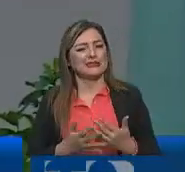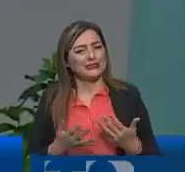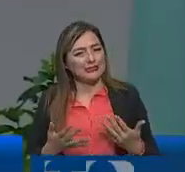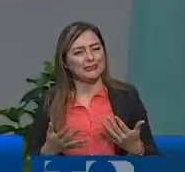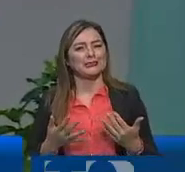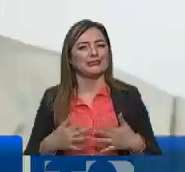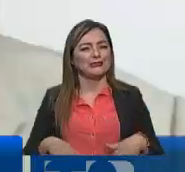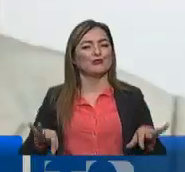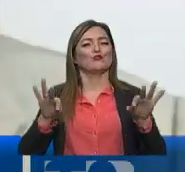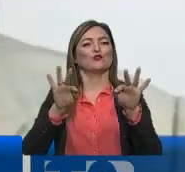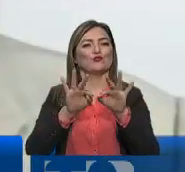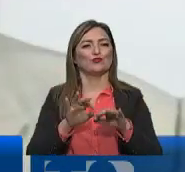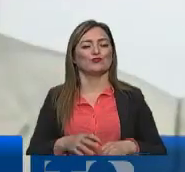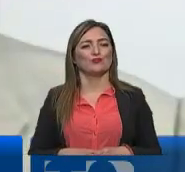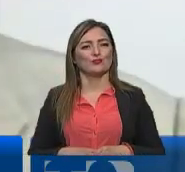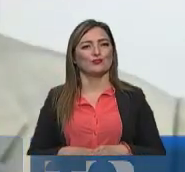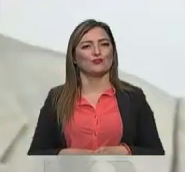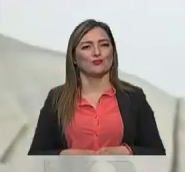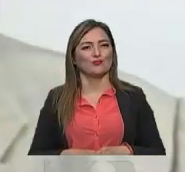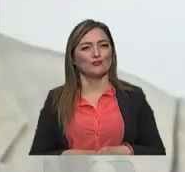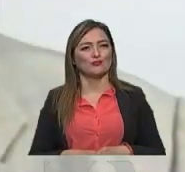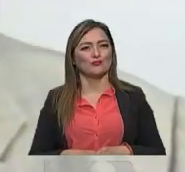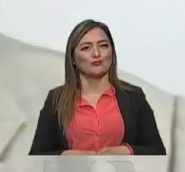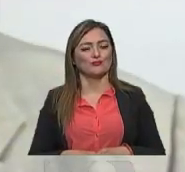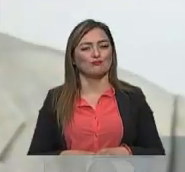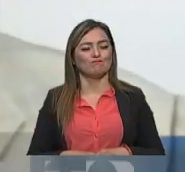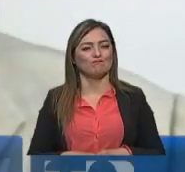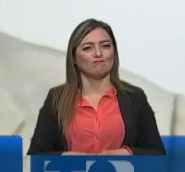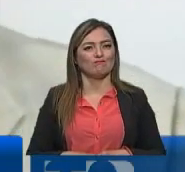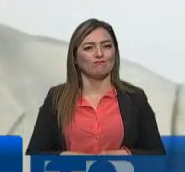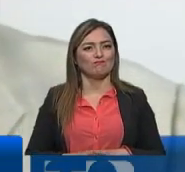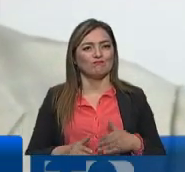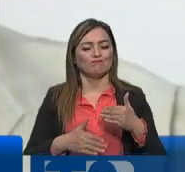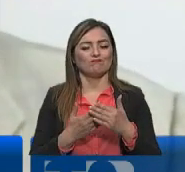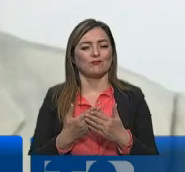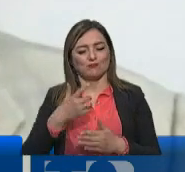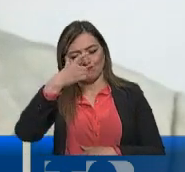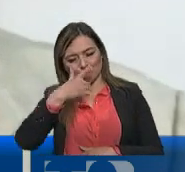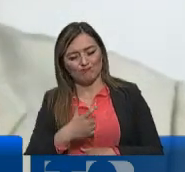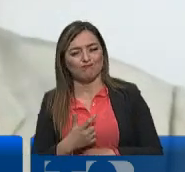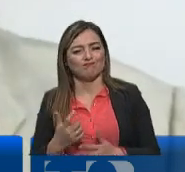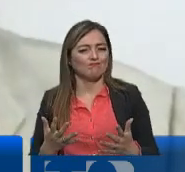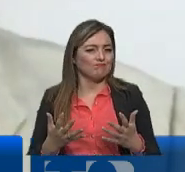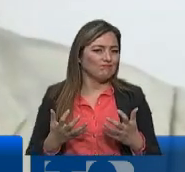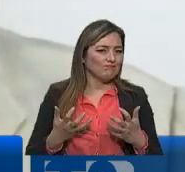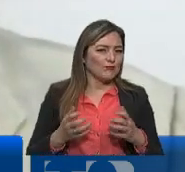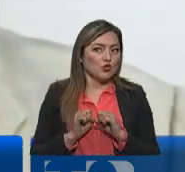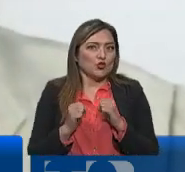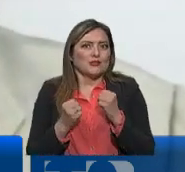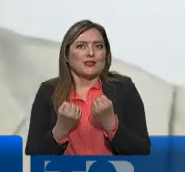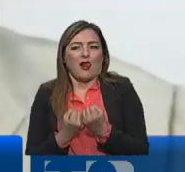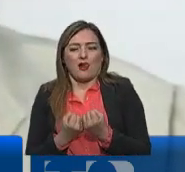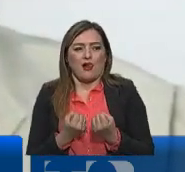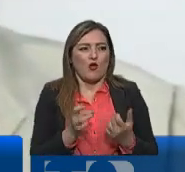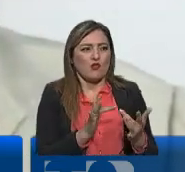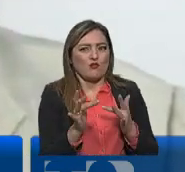reconoce importante. Sino por dar una salida a ese anhelo de todos los seres humanos, que es un ser social por naturaleza, de